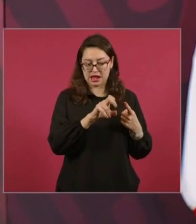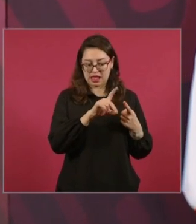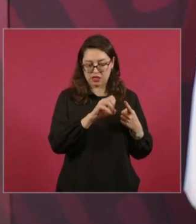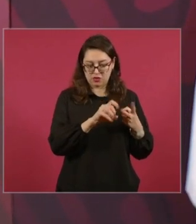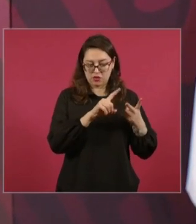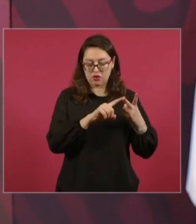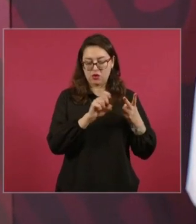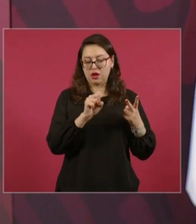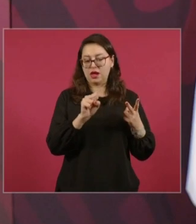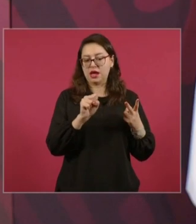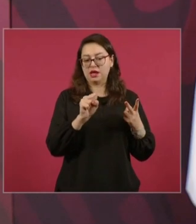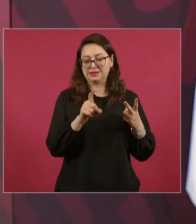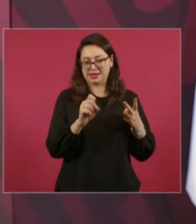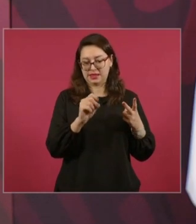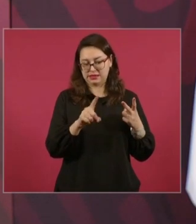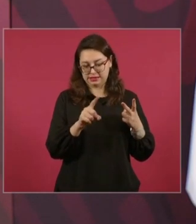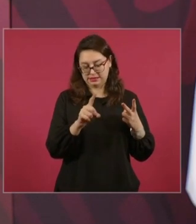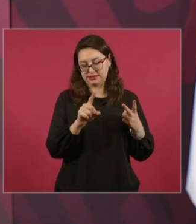ahí